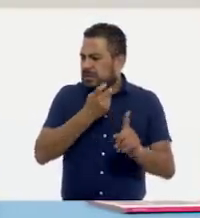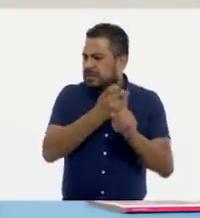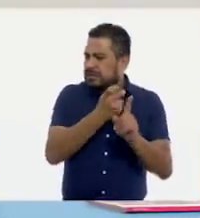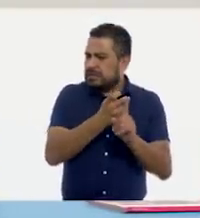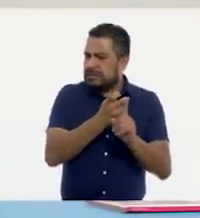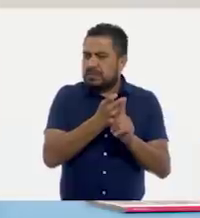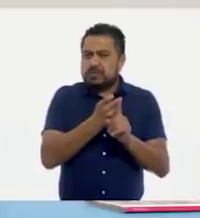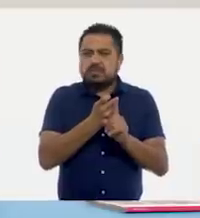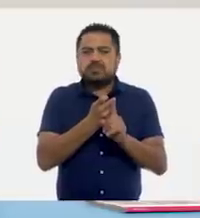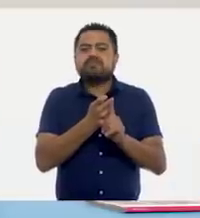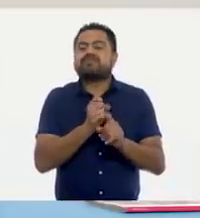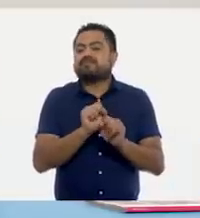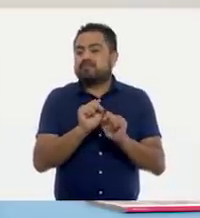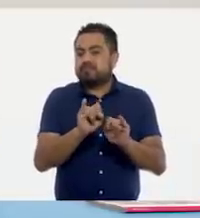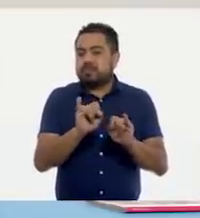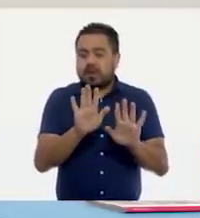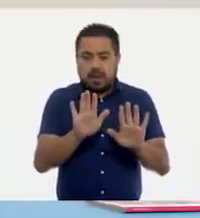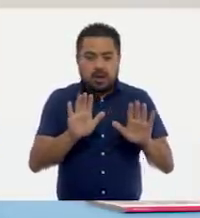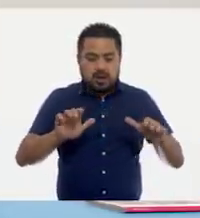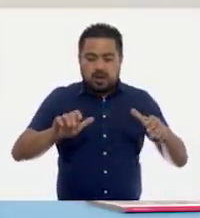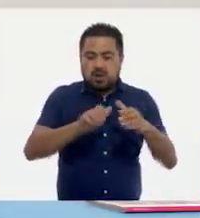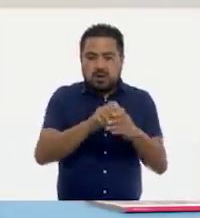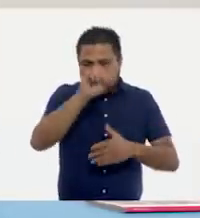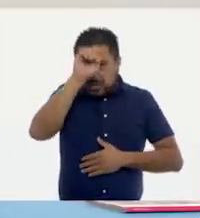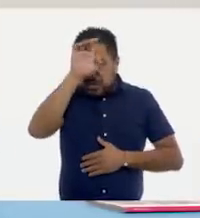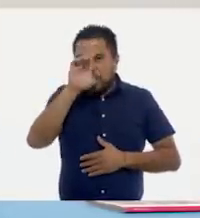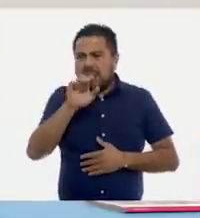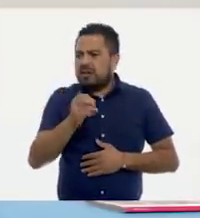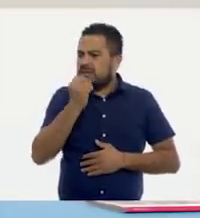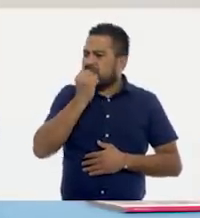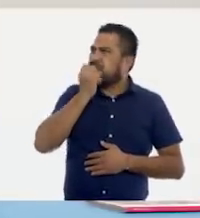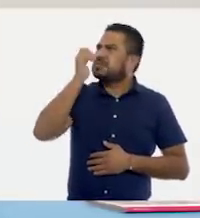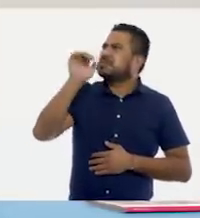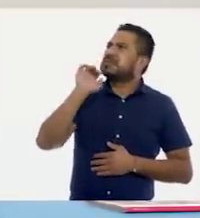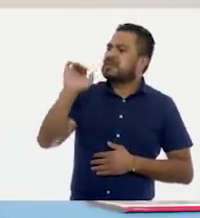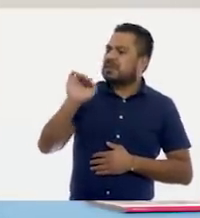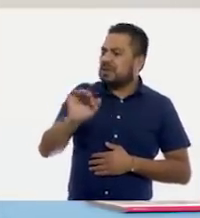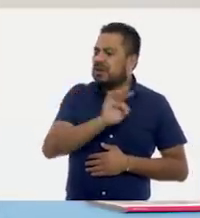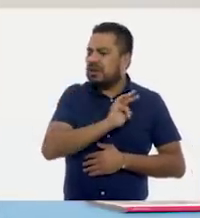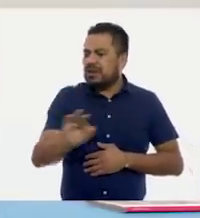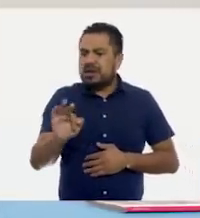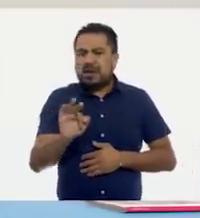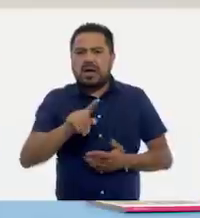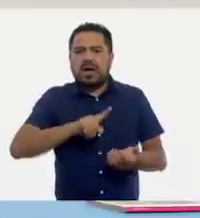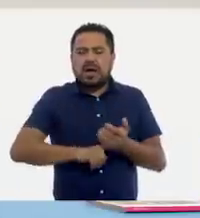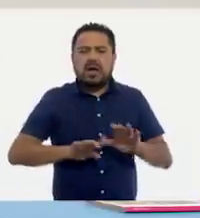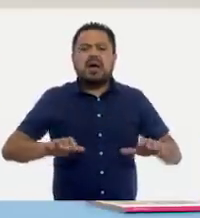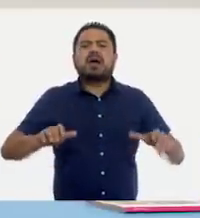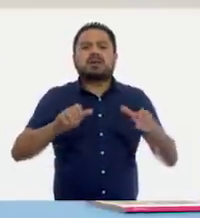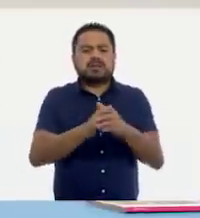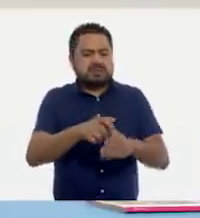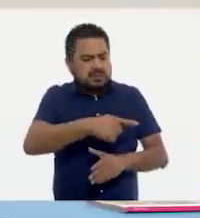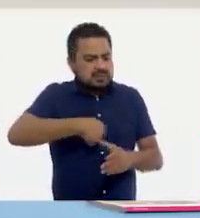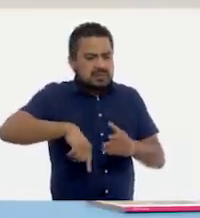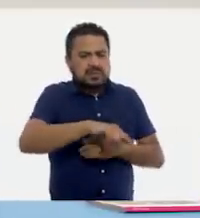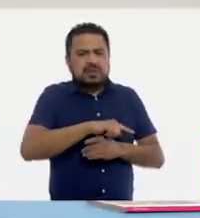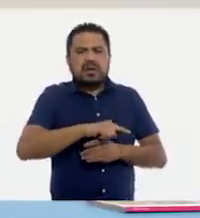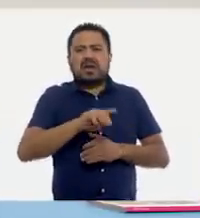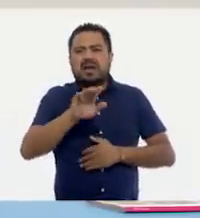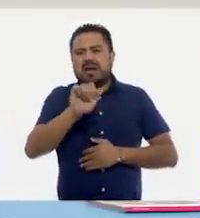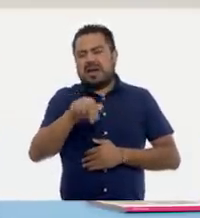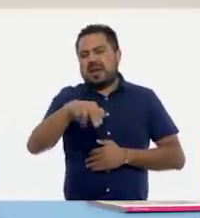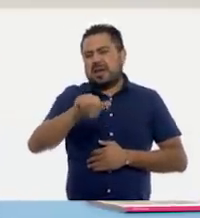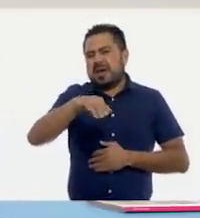Pues, de hecho, las y los obreros levantaron la voz para denunciar las condiciones en las que se encontraban. La huelga de Cananea